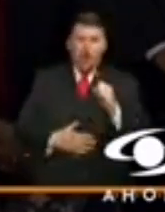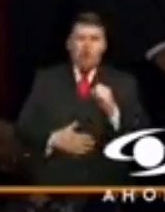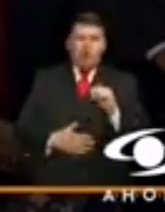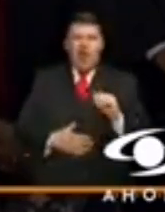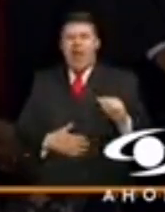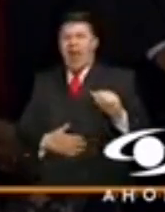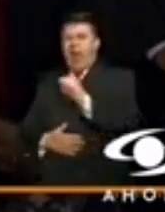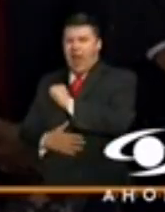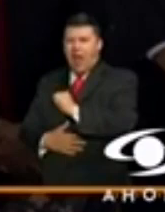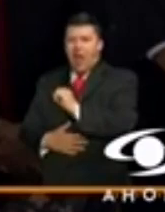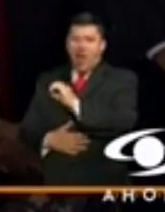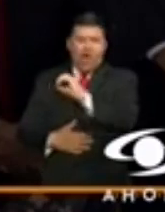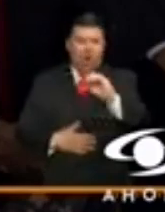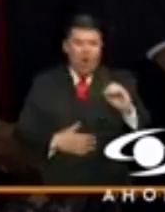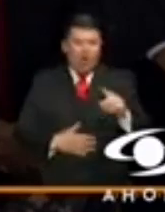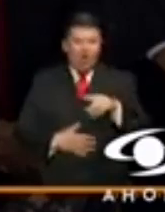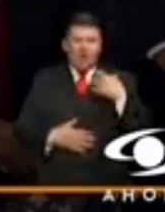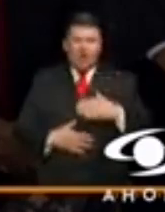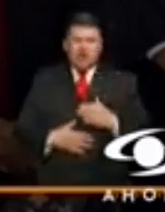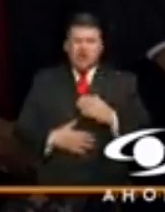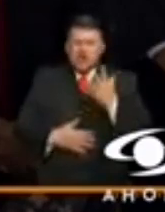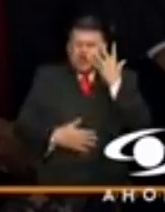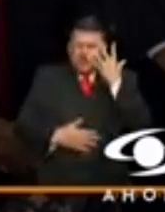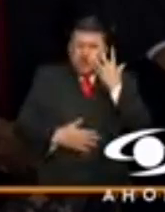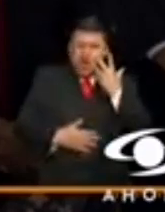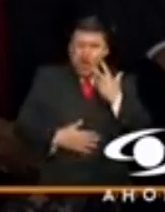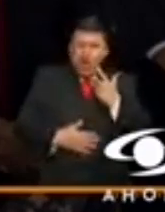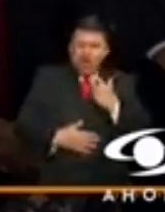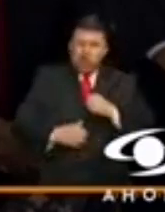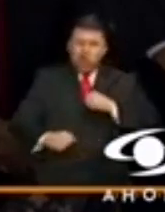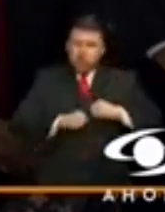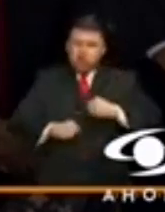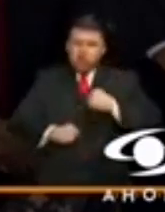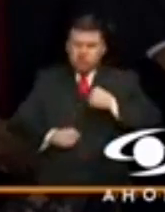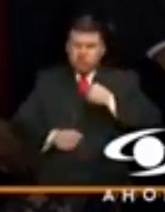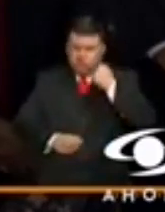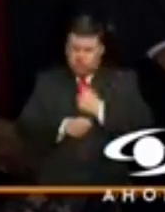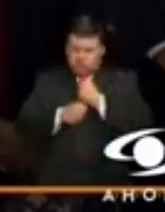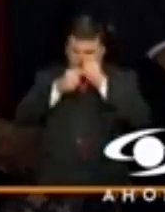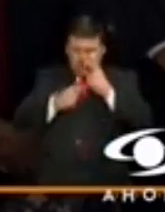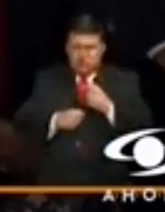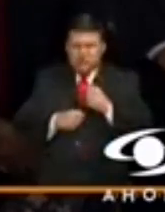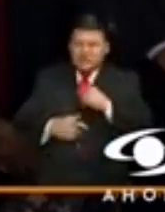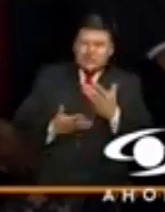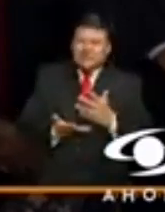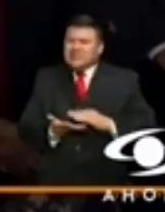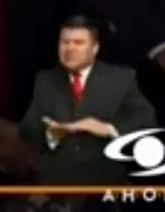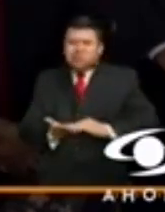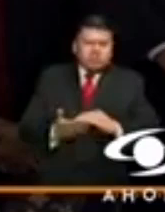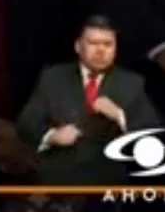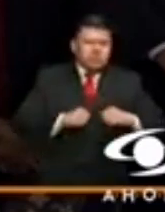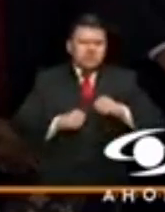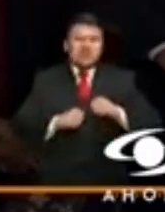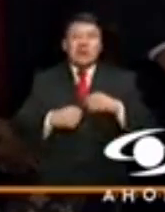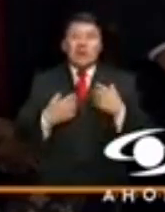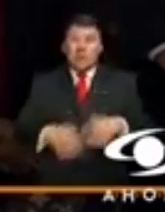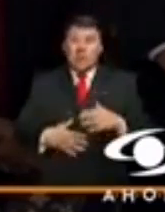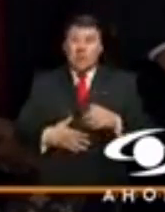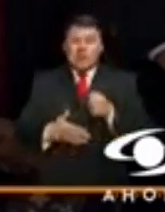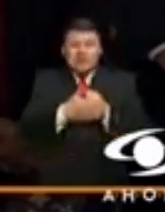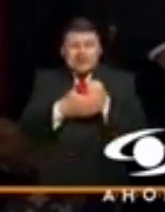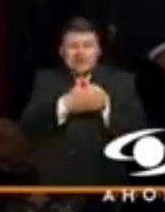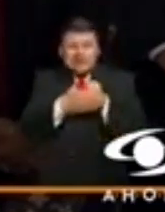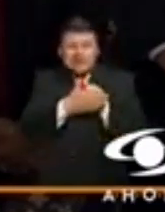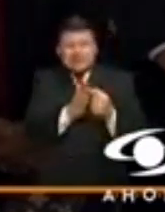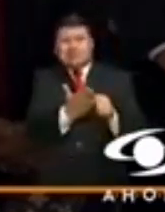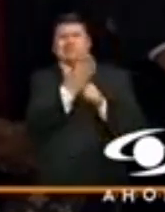y mujeres que contribuyen todos los días como funcionarios para enfrentar este reto que se nos